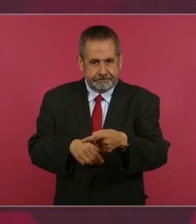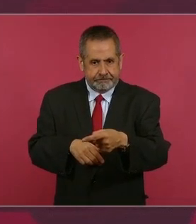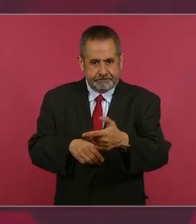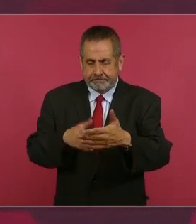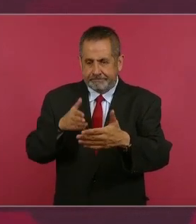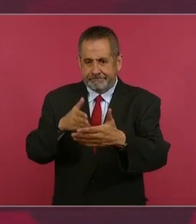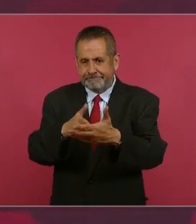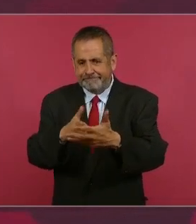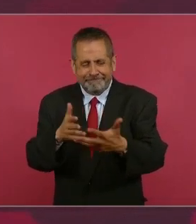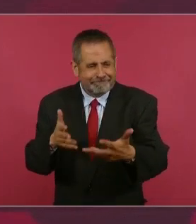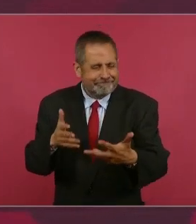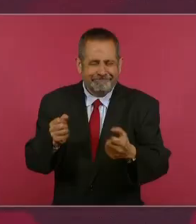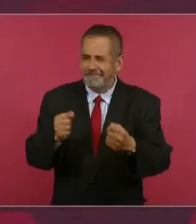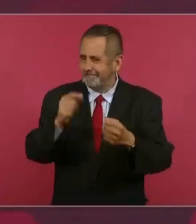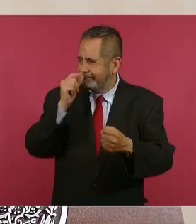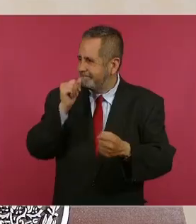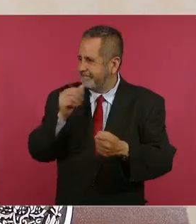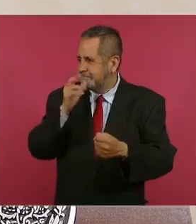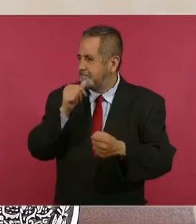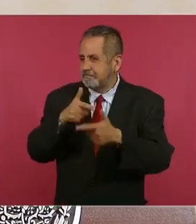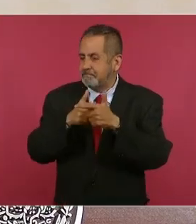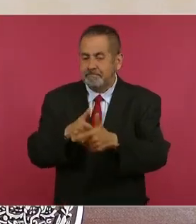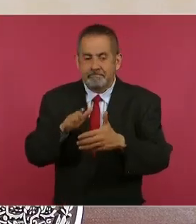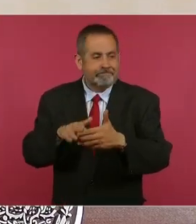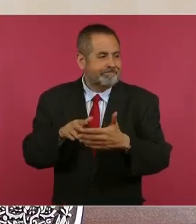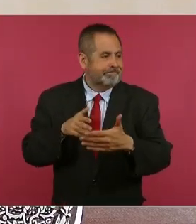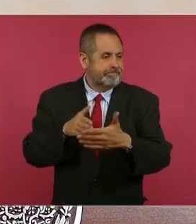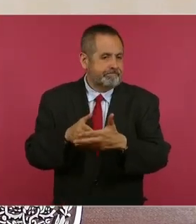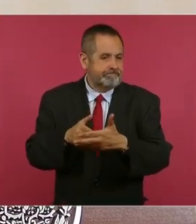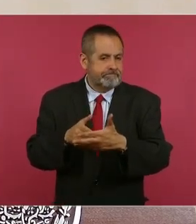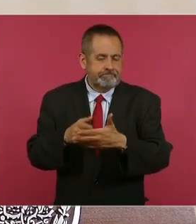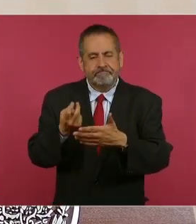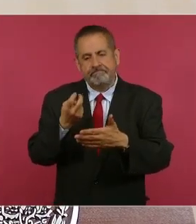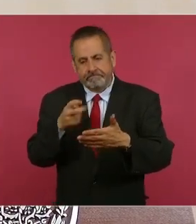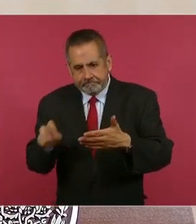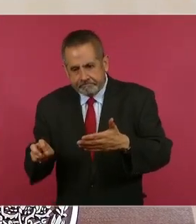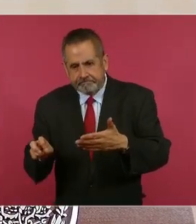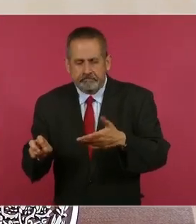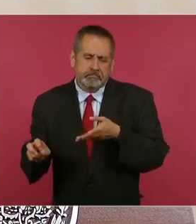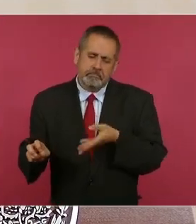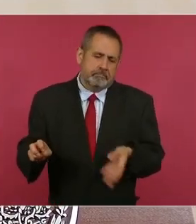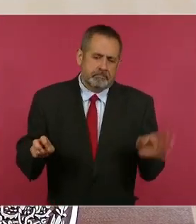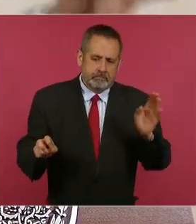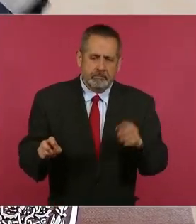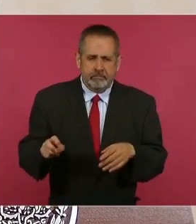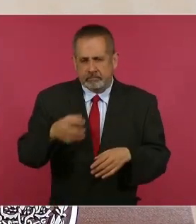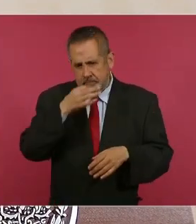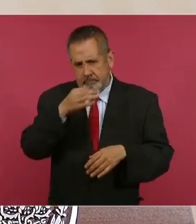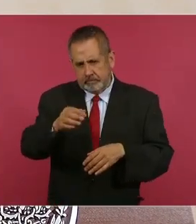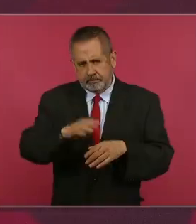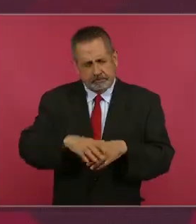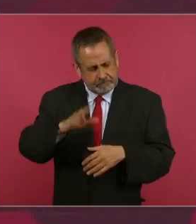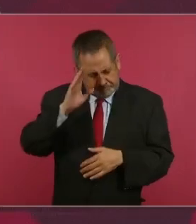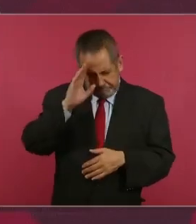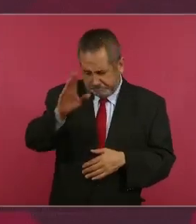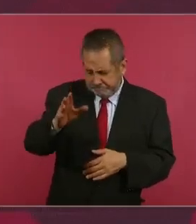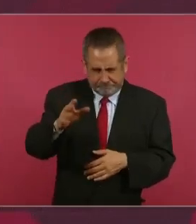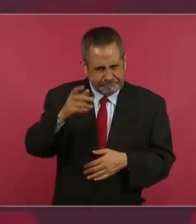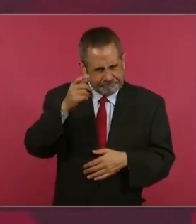tape, a otra ruptura, ya no se pudo, ahí nos dejó él, aprovecho para